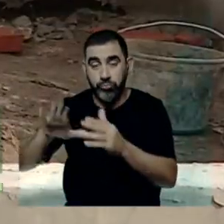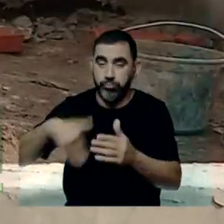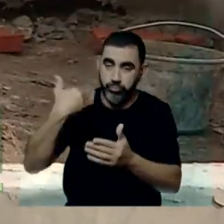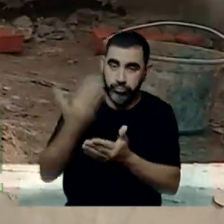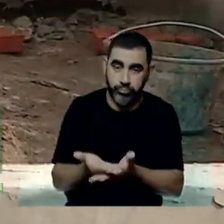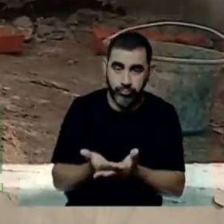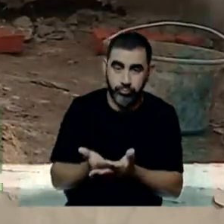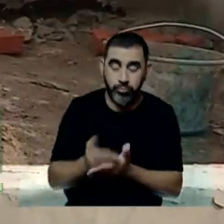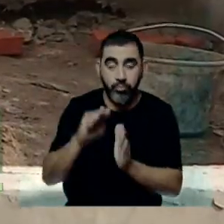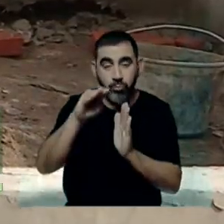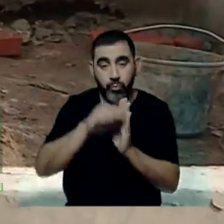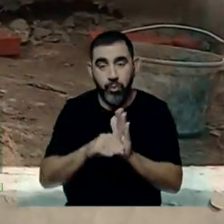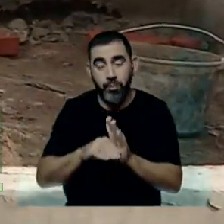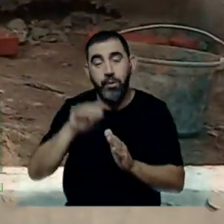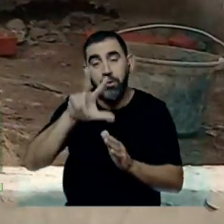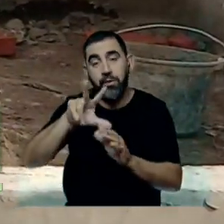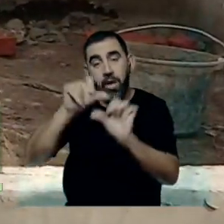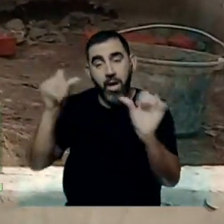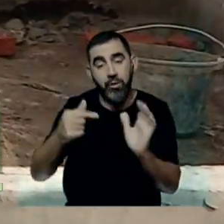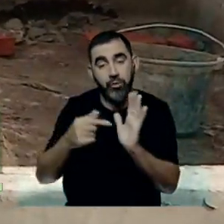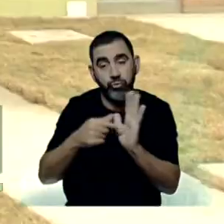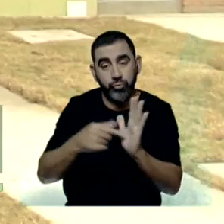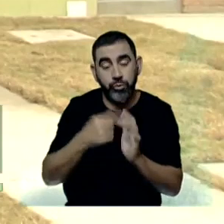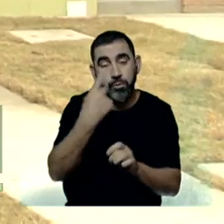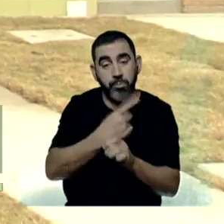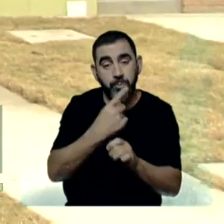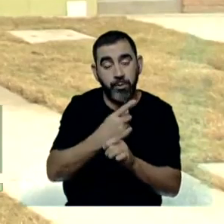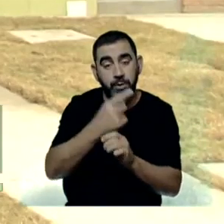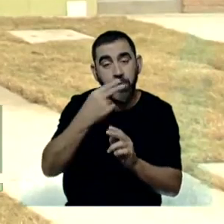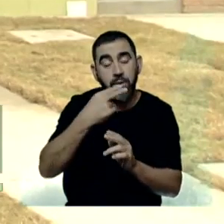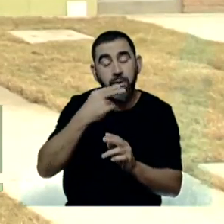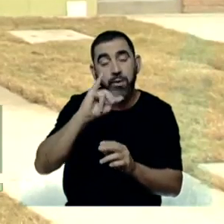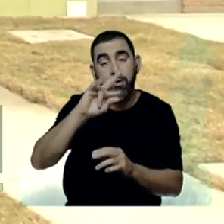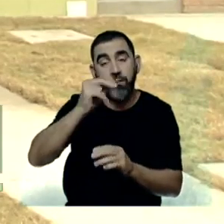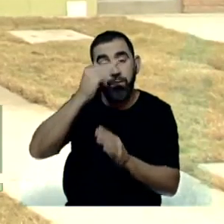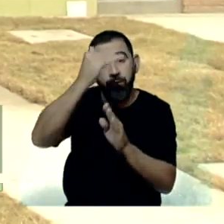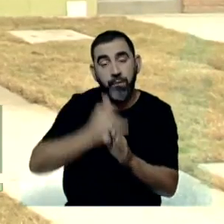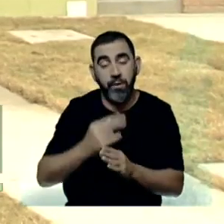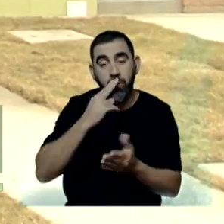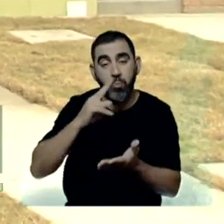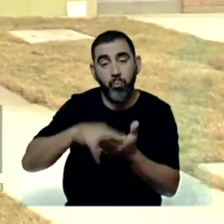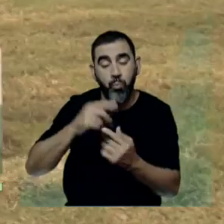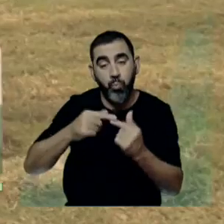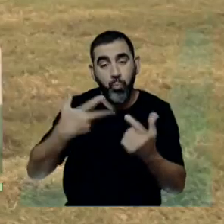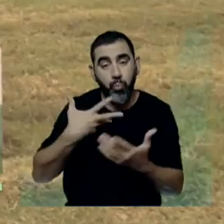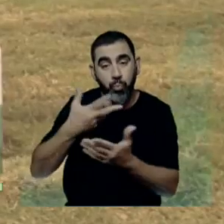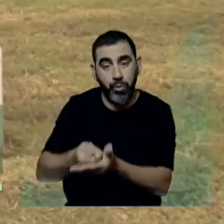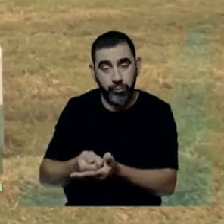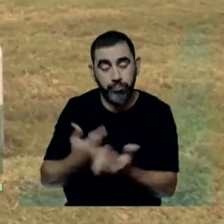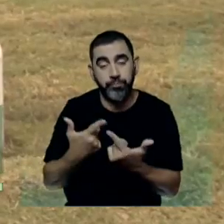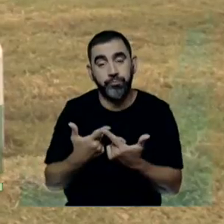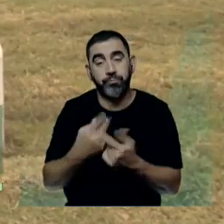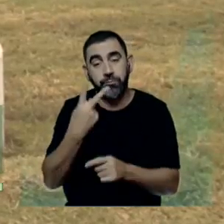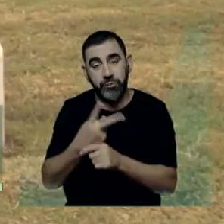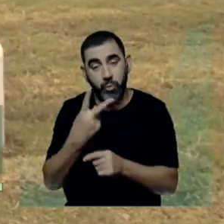planteamos en el marco de nuestro programa tres acciones concretas. La primera, la exoneración de IVA en los materiales para las cooperativas.